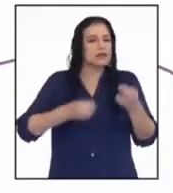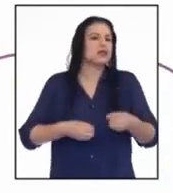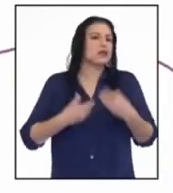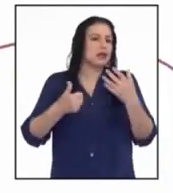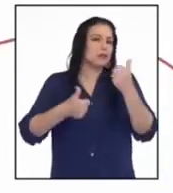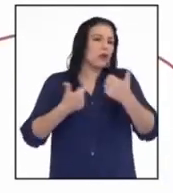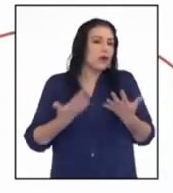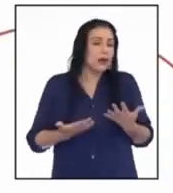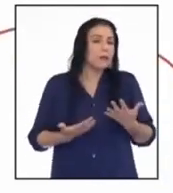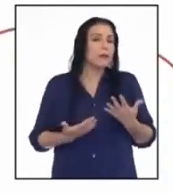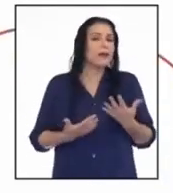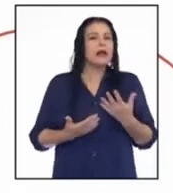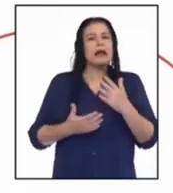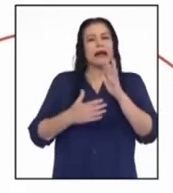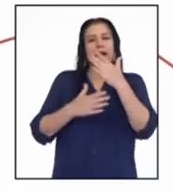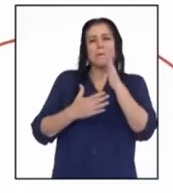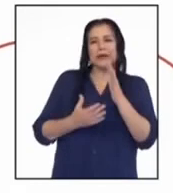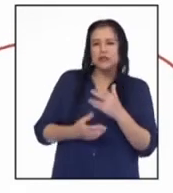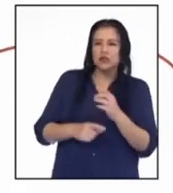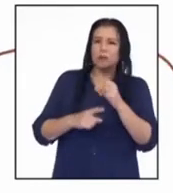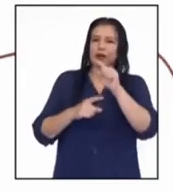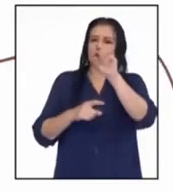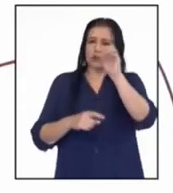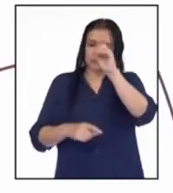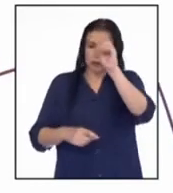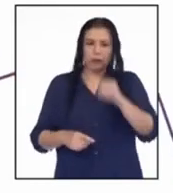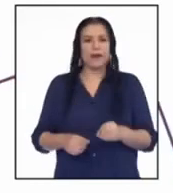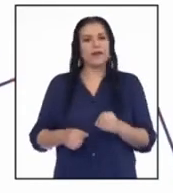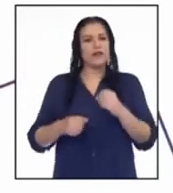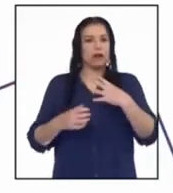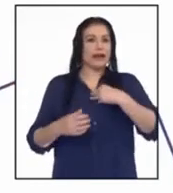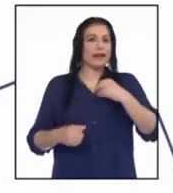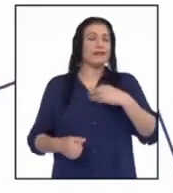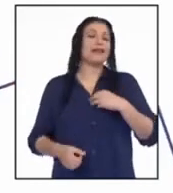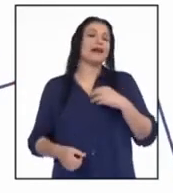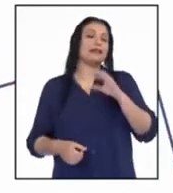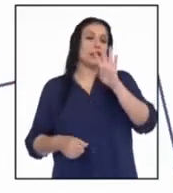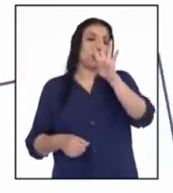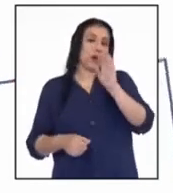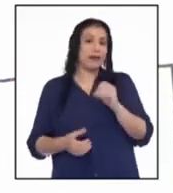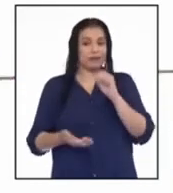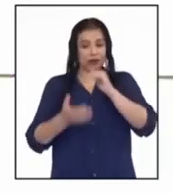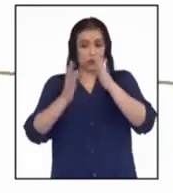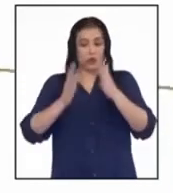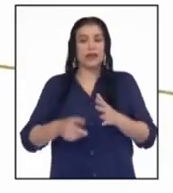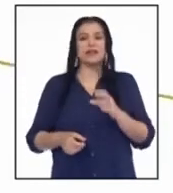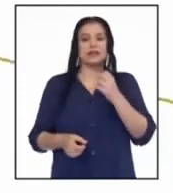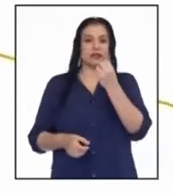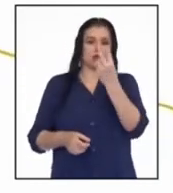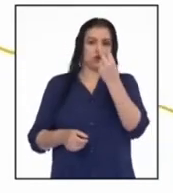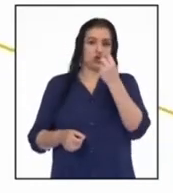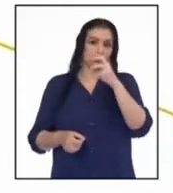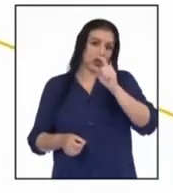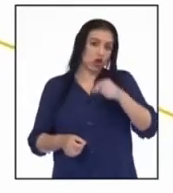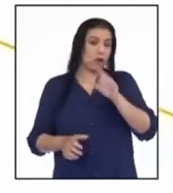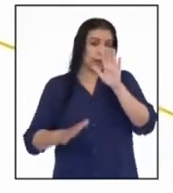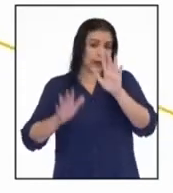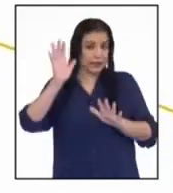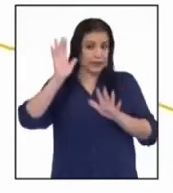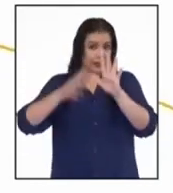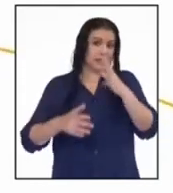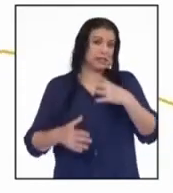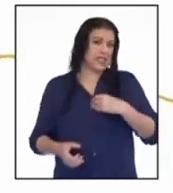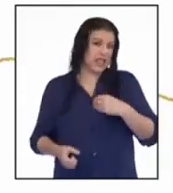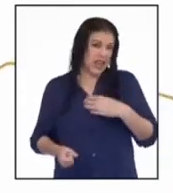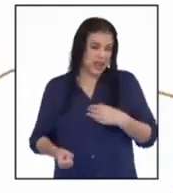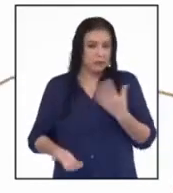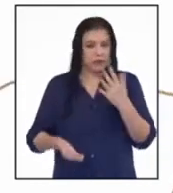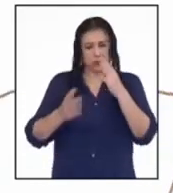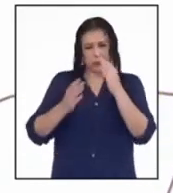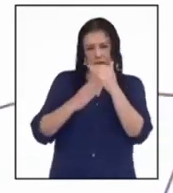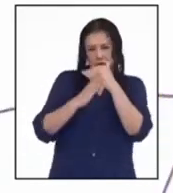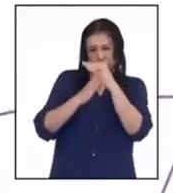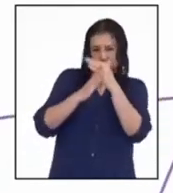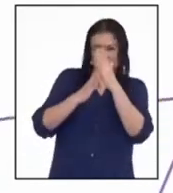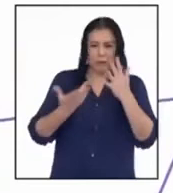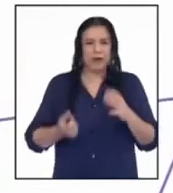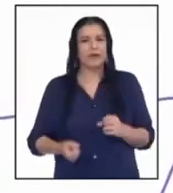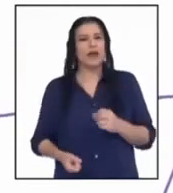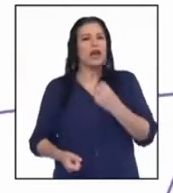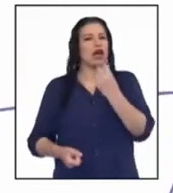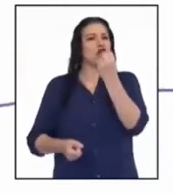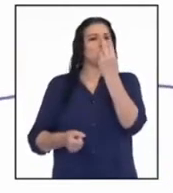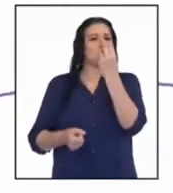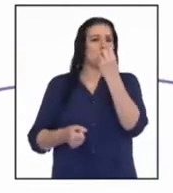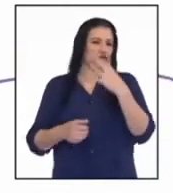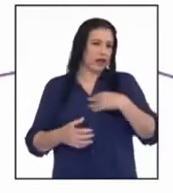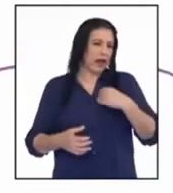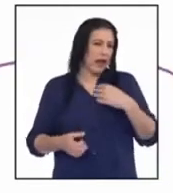dimos fue que, en promedio, la edad de los 40 estudiantes es 12,15 años. No estaría mal decir que el promedio de edad se encuentra alrededor de